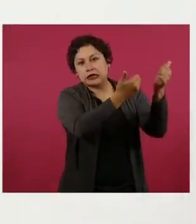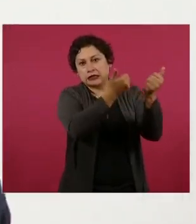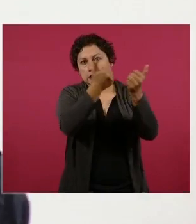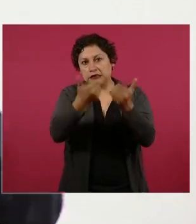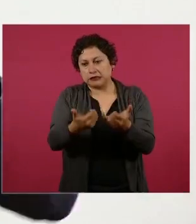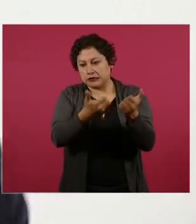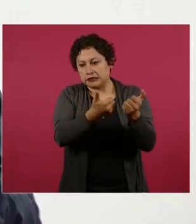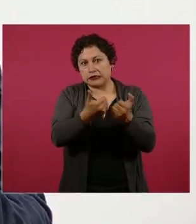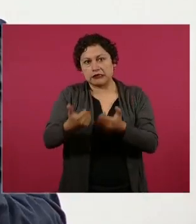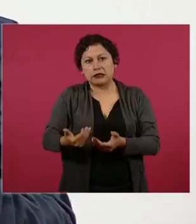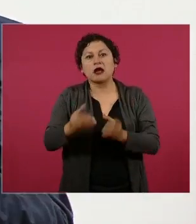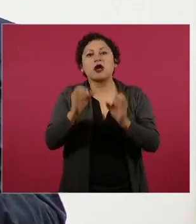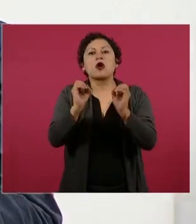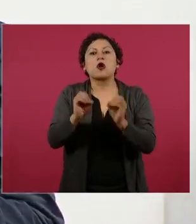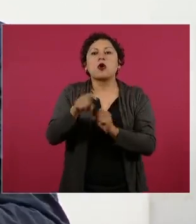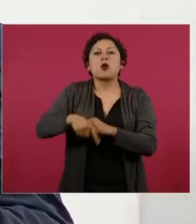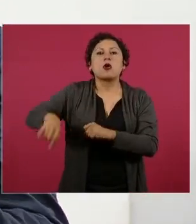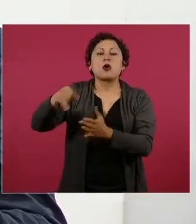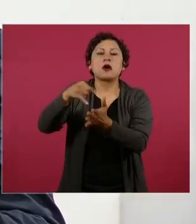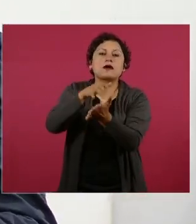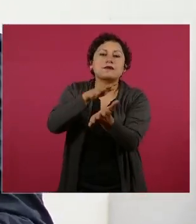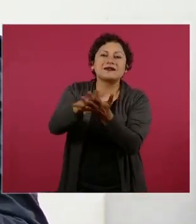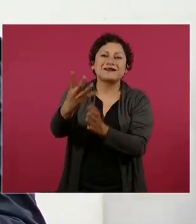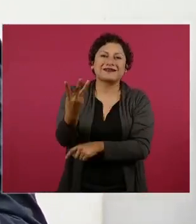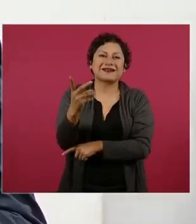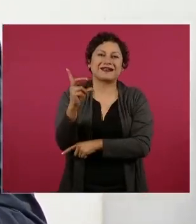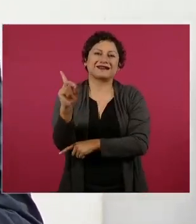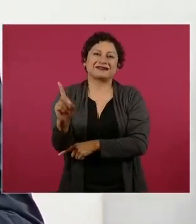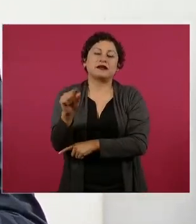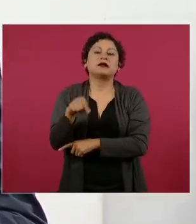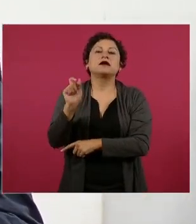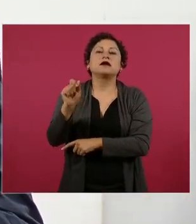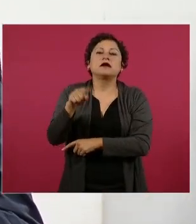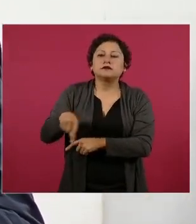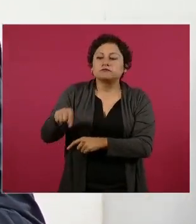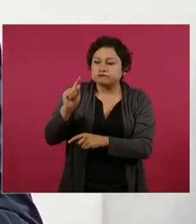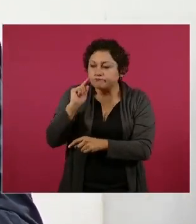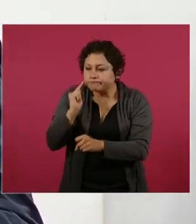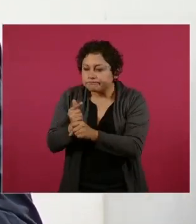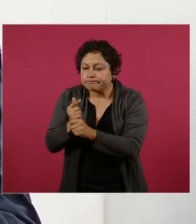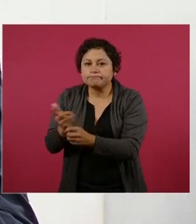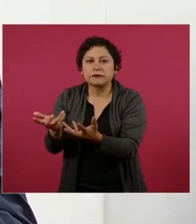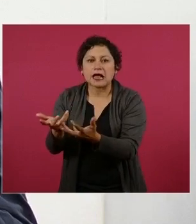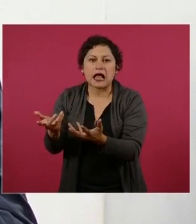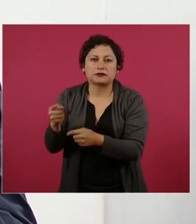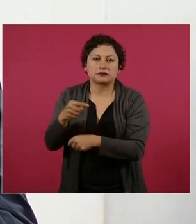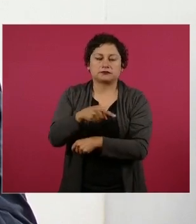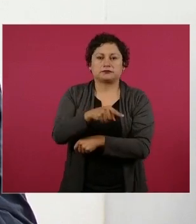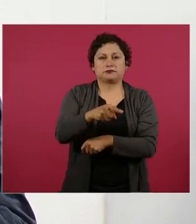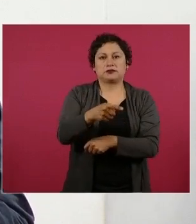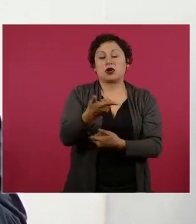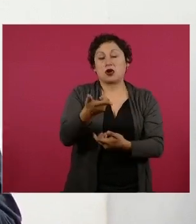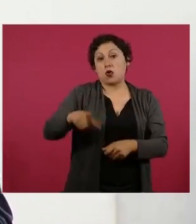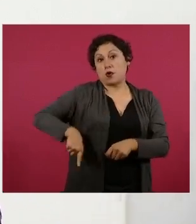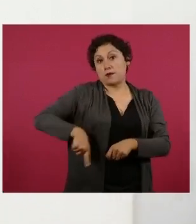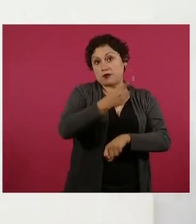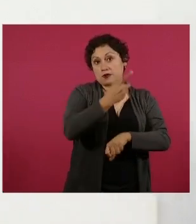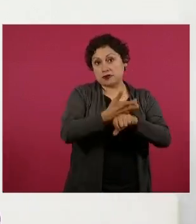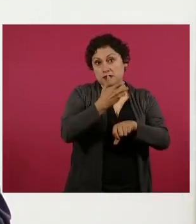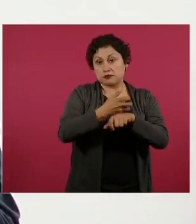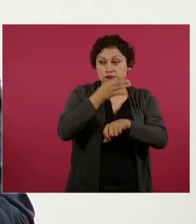impresoras 3D y las están fabricando para evitar este rastreo. Incluso el gobierno de Estados Unidos también ha advertido esta situación.